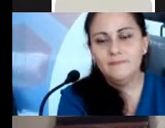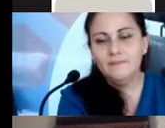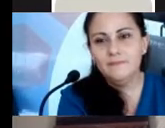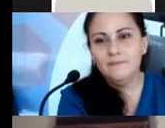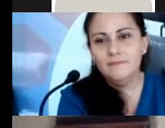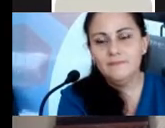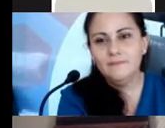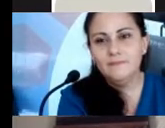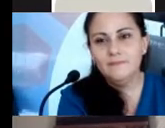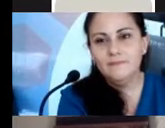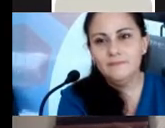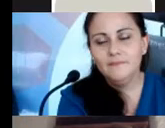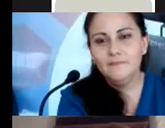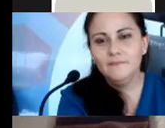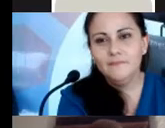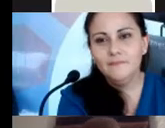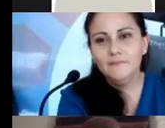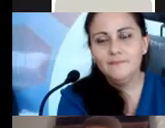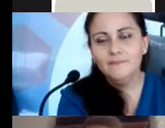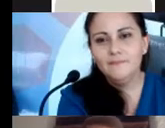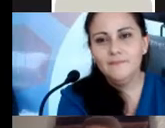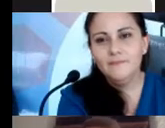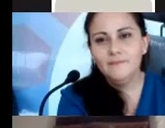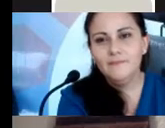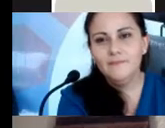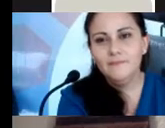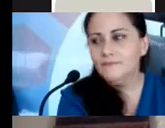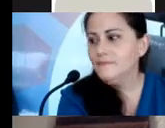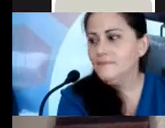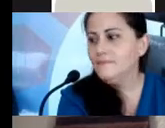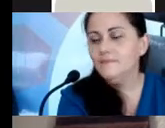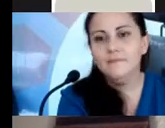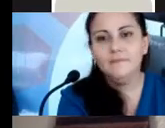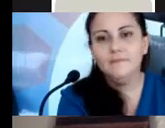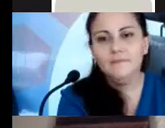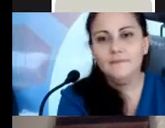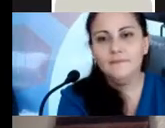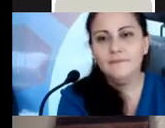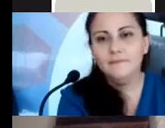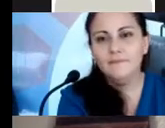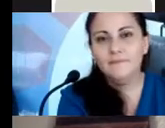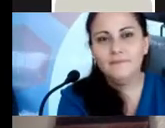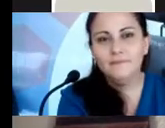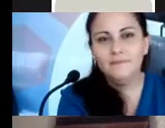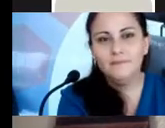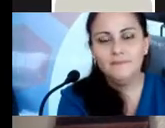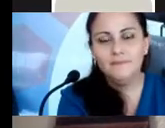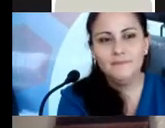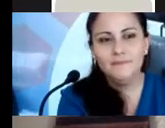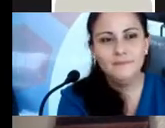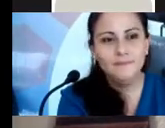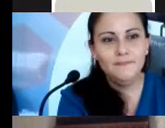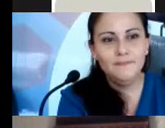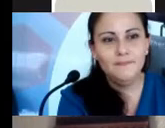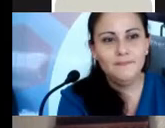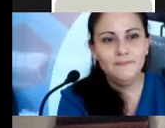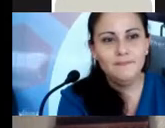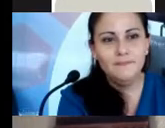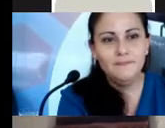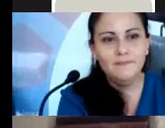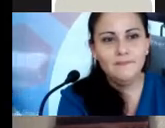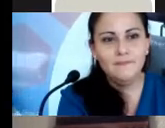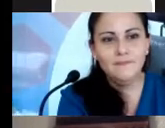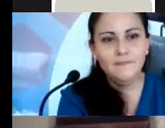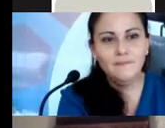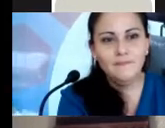de patología y todo lo que son sus patologías subyacentes, entendemos perfectamente por qué el trabajo y el